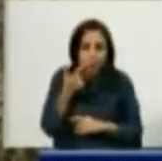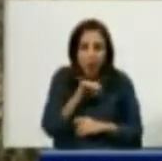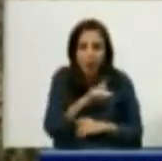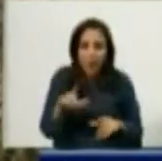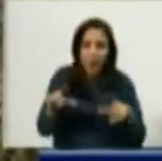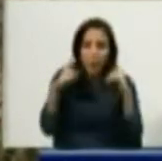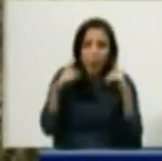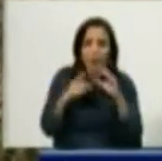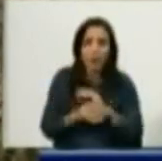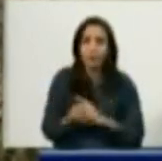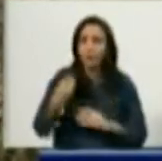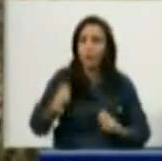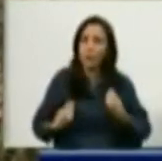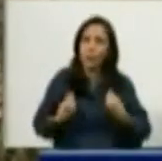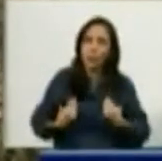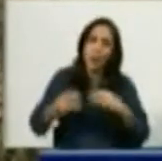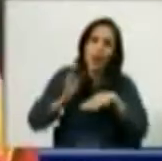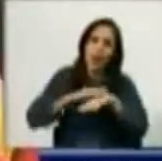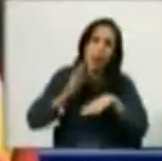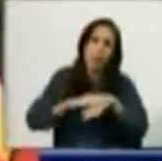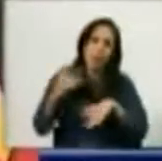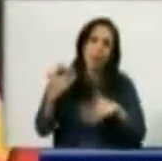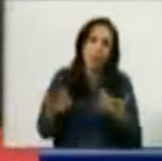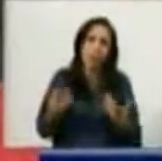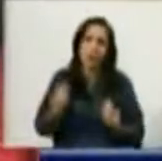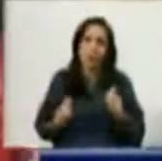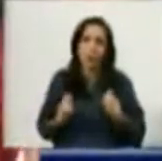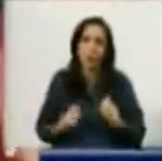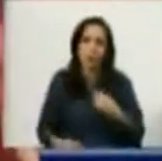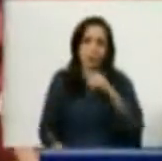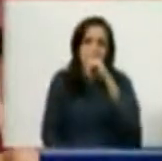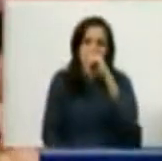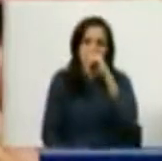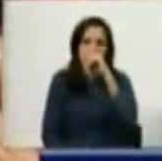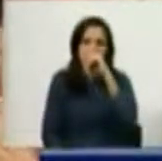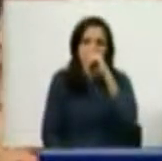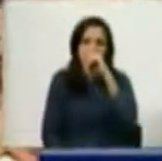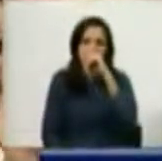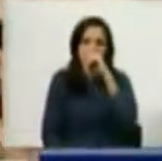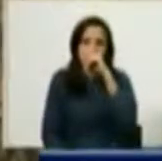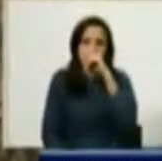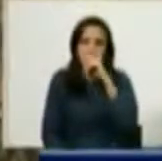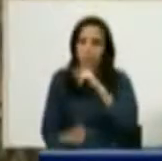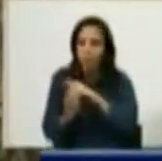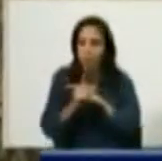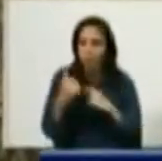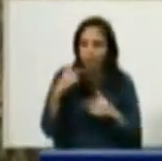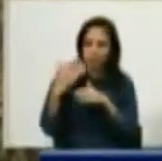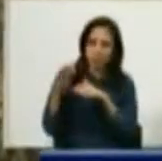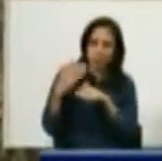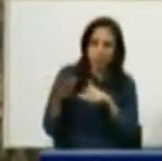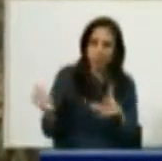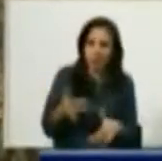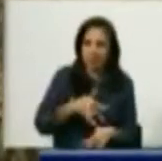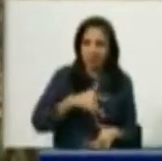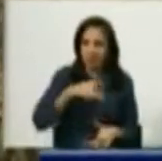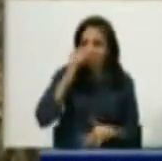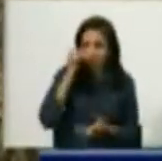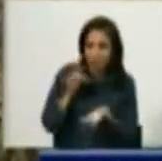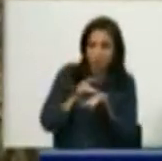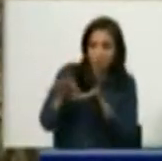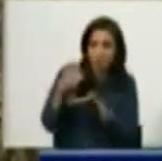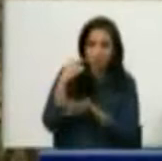la gente de Osma Estoy preocupado por los compañeros de Osma eso no les importa Venezuela no les importan sus pobladores